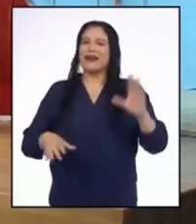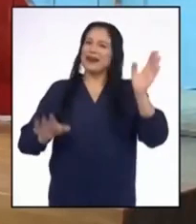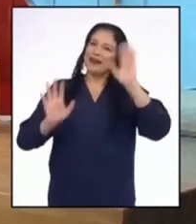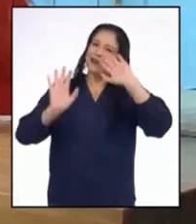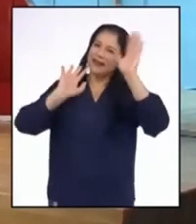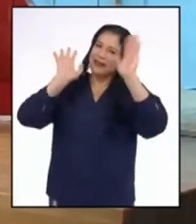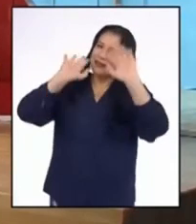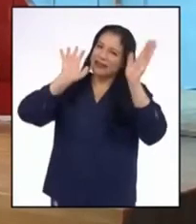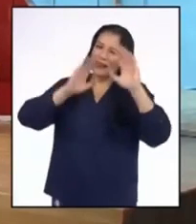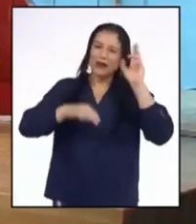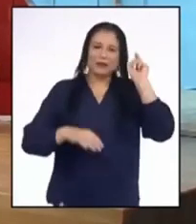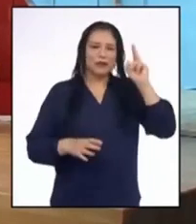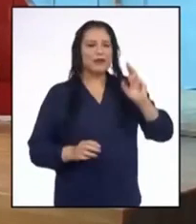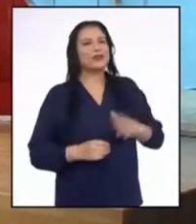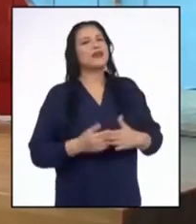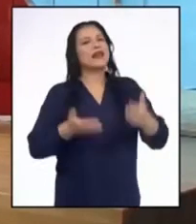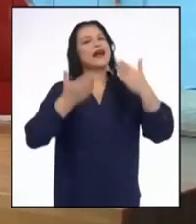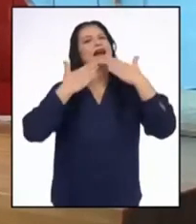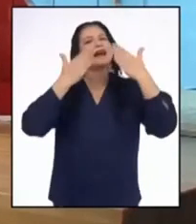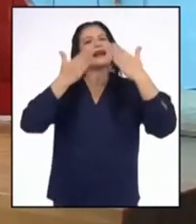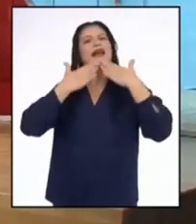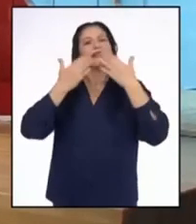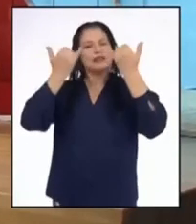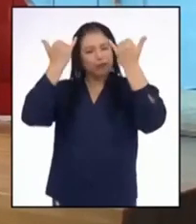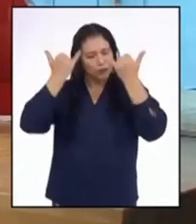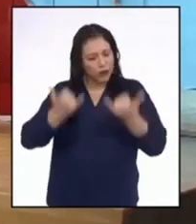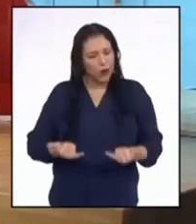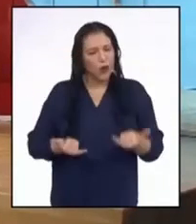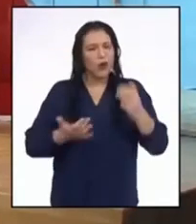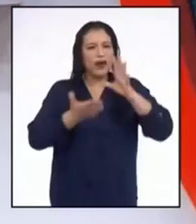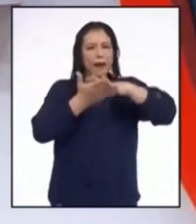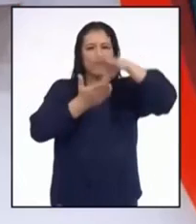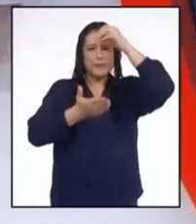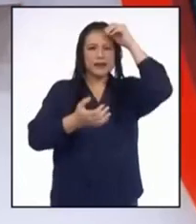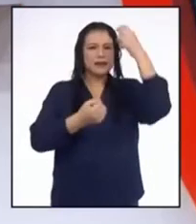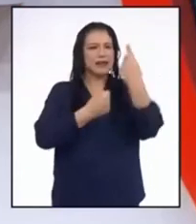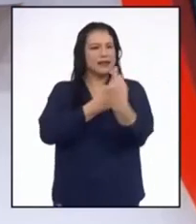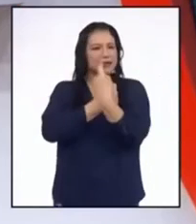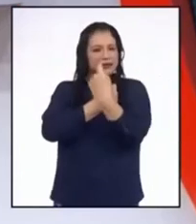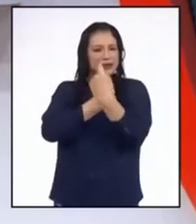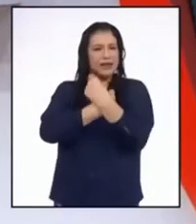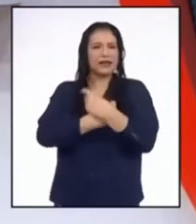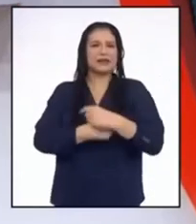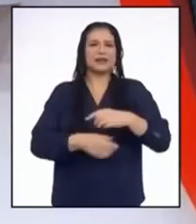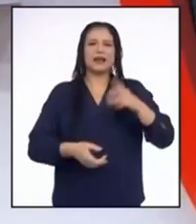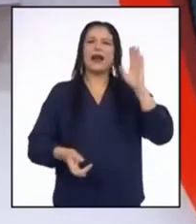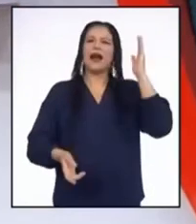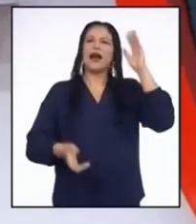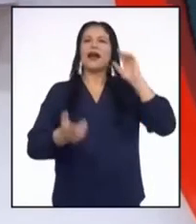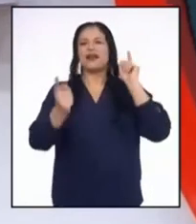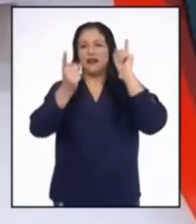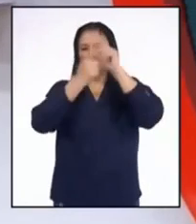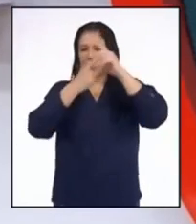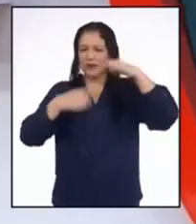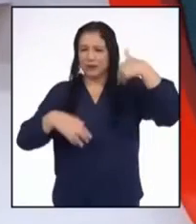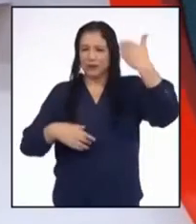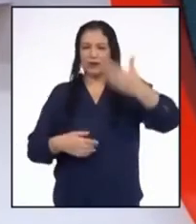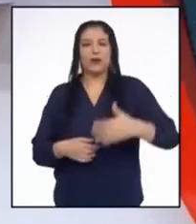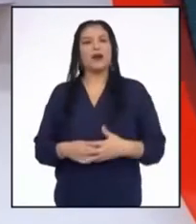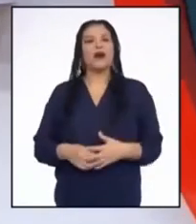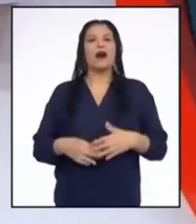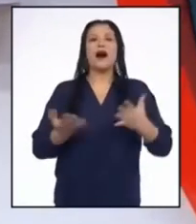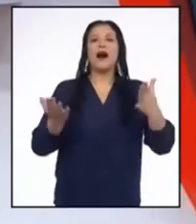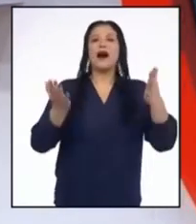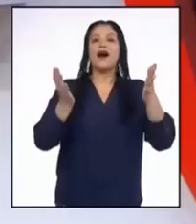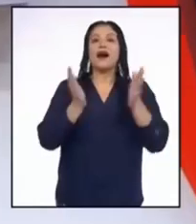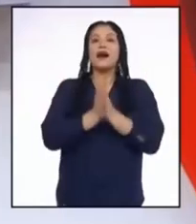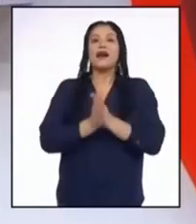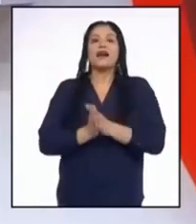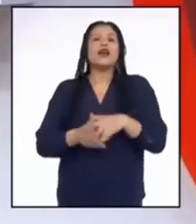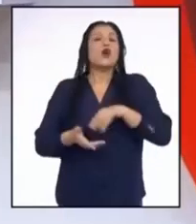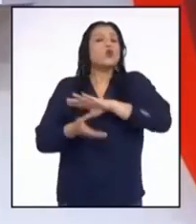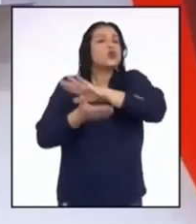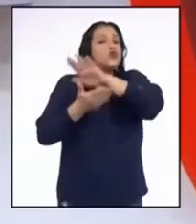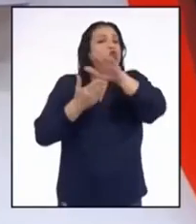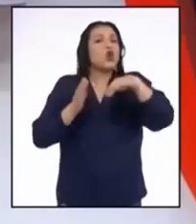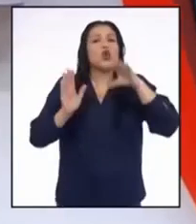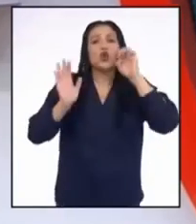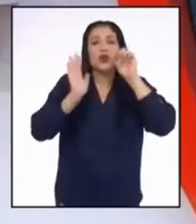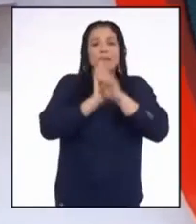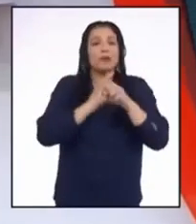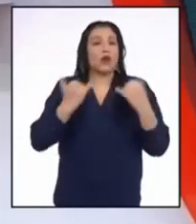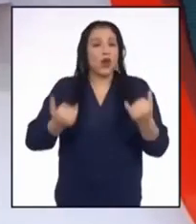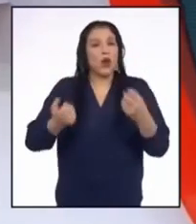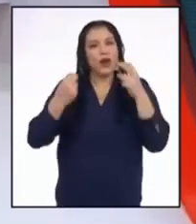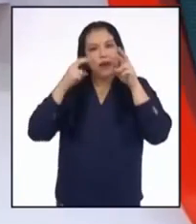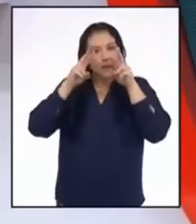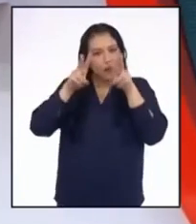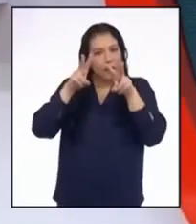luego, profesora. Gracias por el día de aprendizaje. Hasta luego, profesora. Con todos los ejemplos que hemos